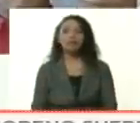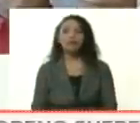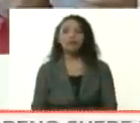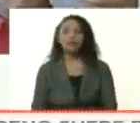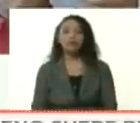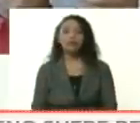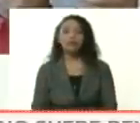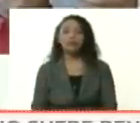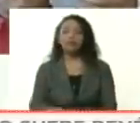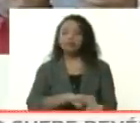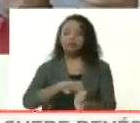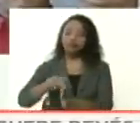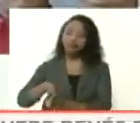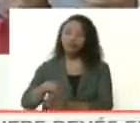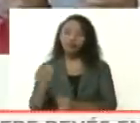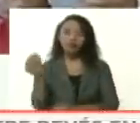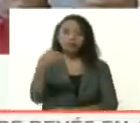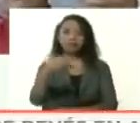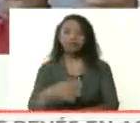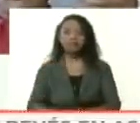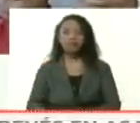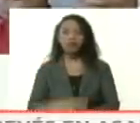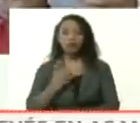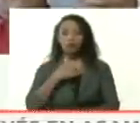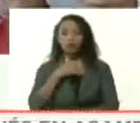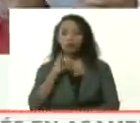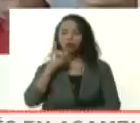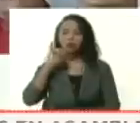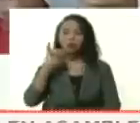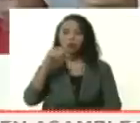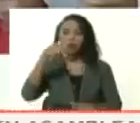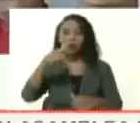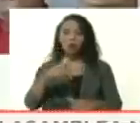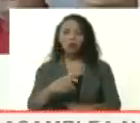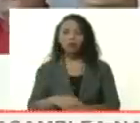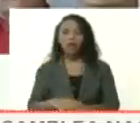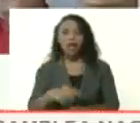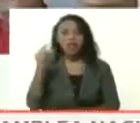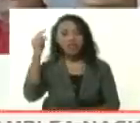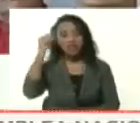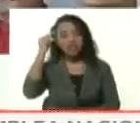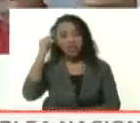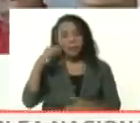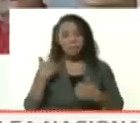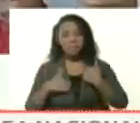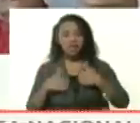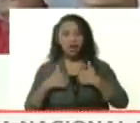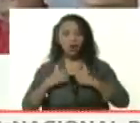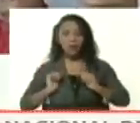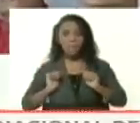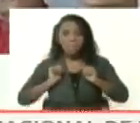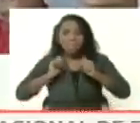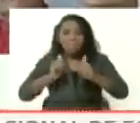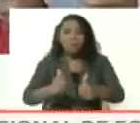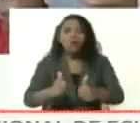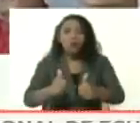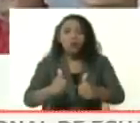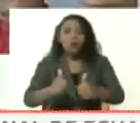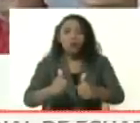Y además, nosotros queremos anunciar que el día arranca el día